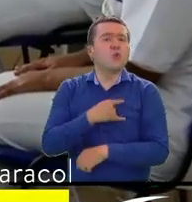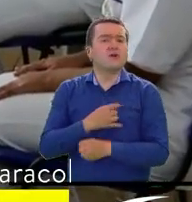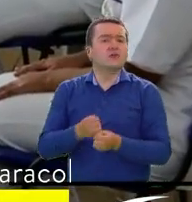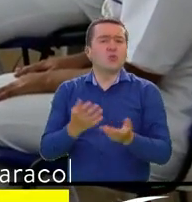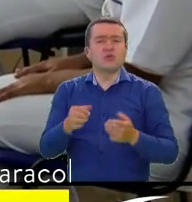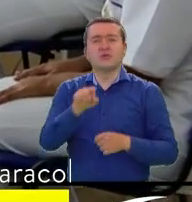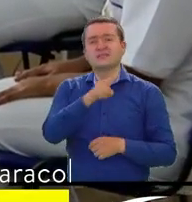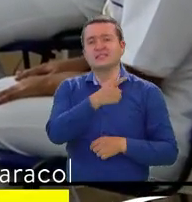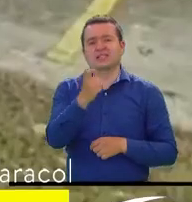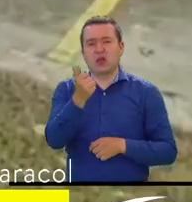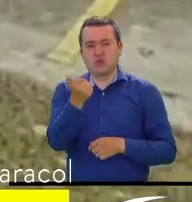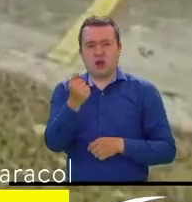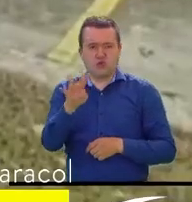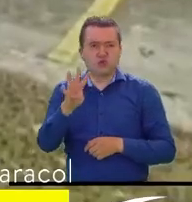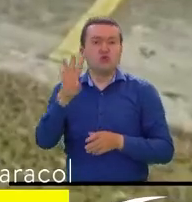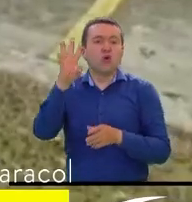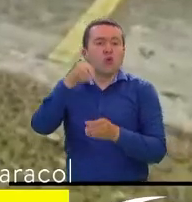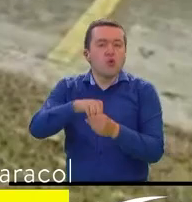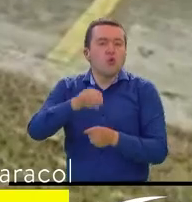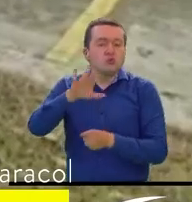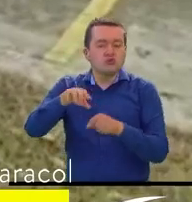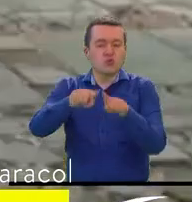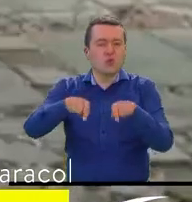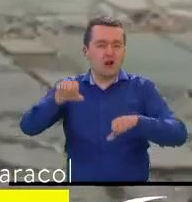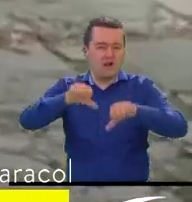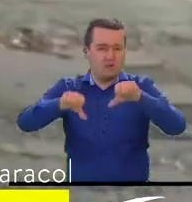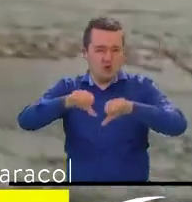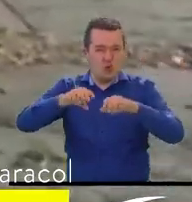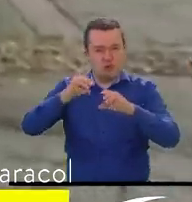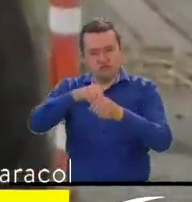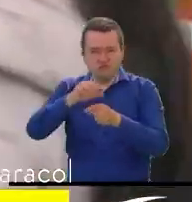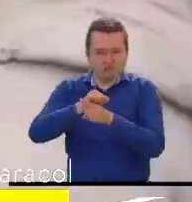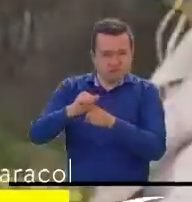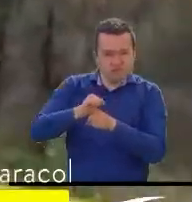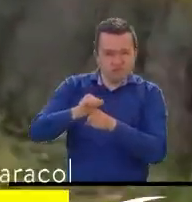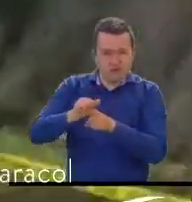laboratorios y prácticas. En agosto iniciarán los pilotos para volver en modelo de alternancia.